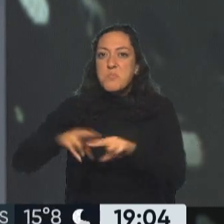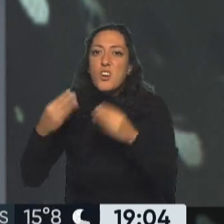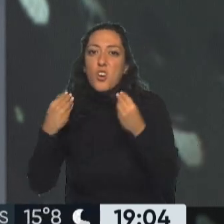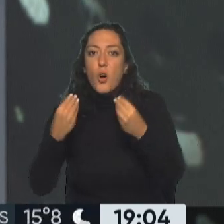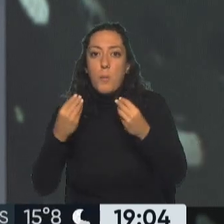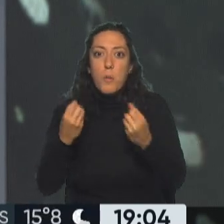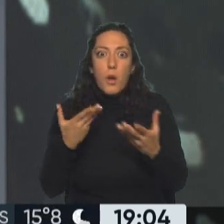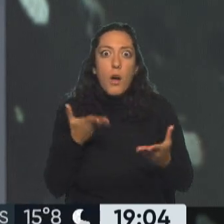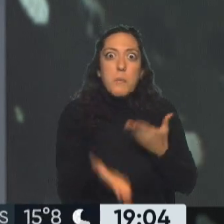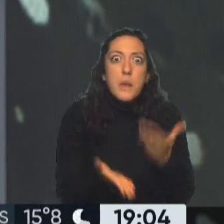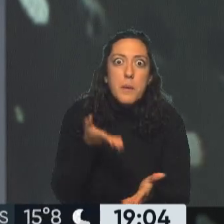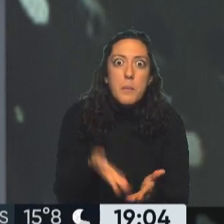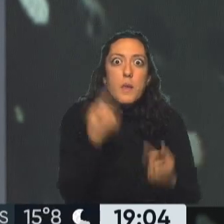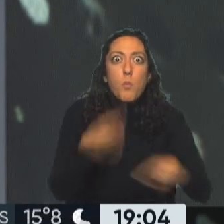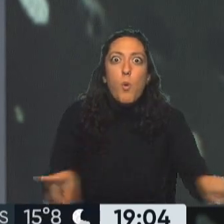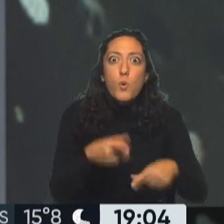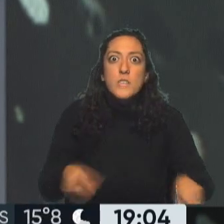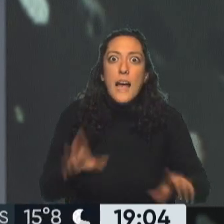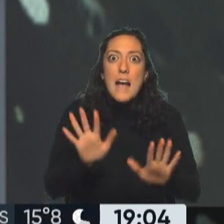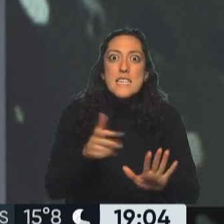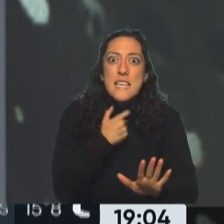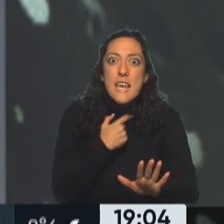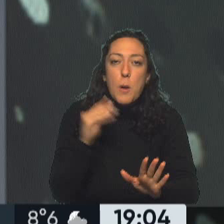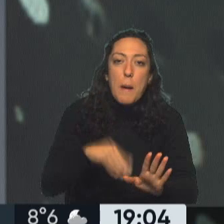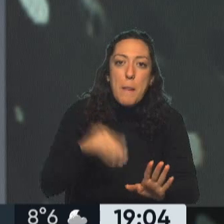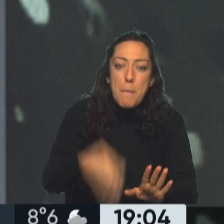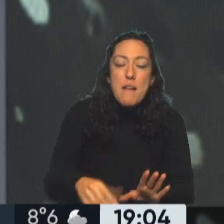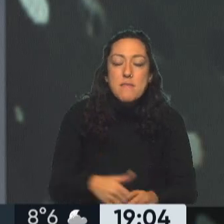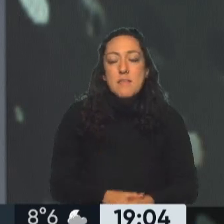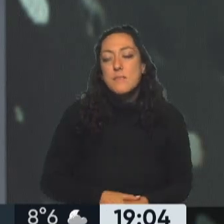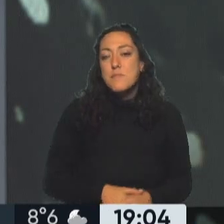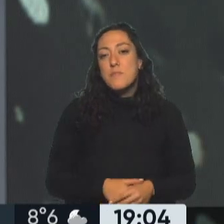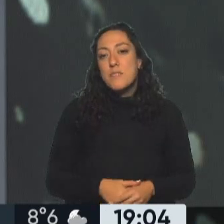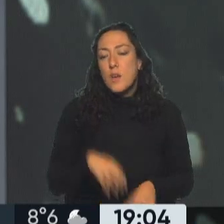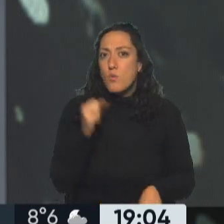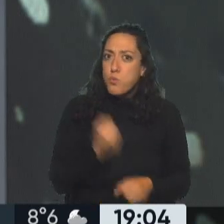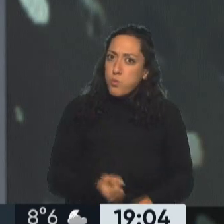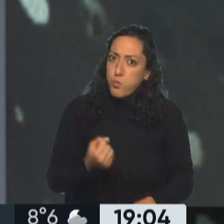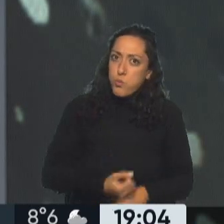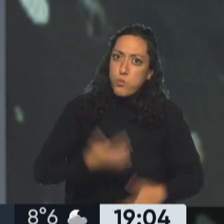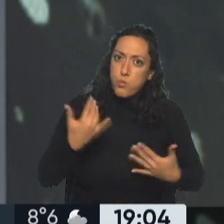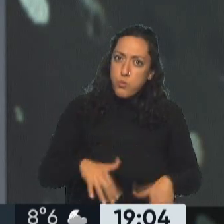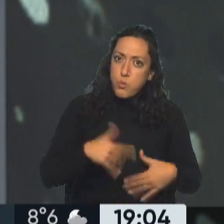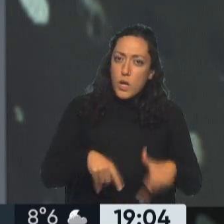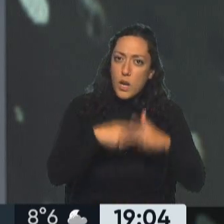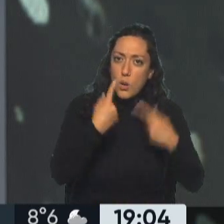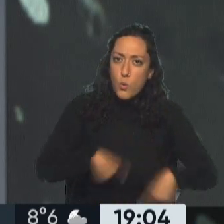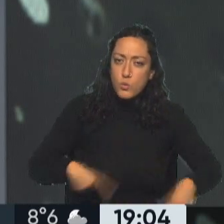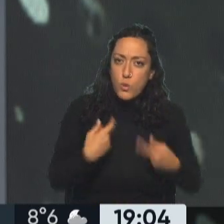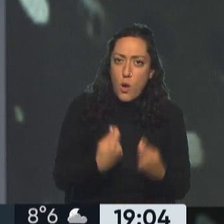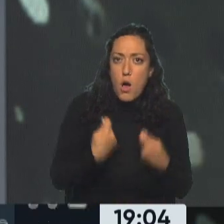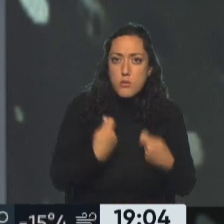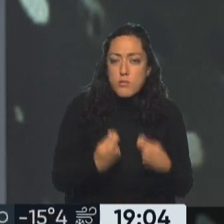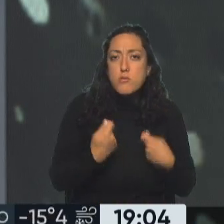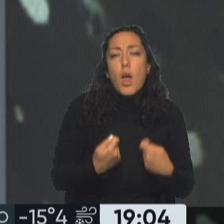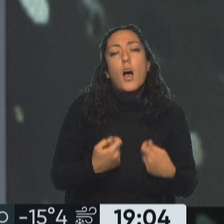le están pidiendo quiero más temas de Charly García Por qué no te haces este y dice que le lleva mucho trabajo y recursos hacer este